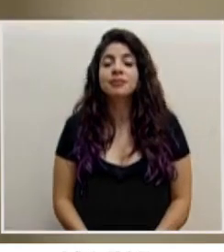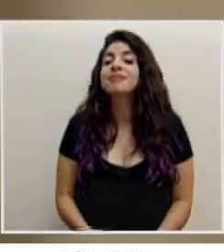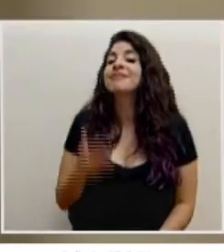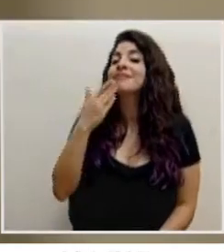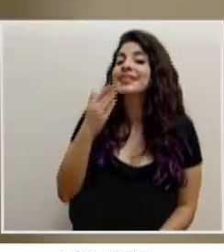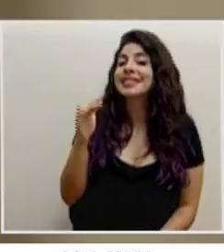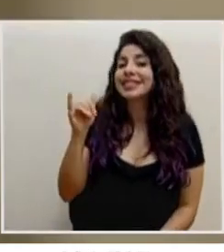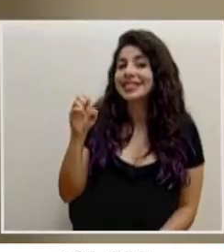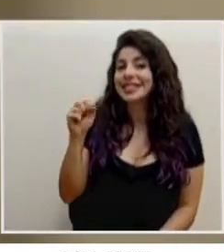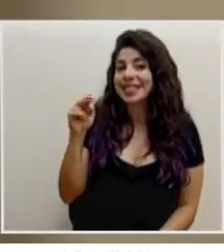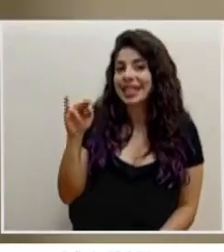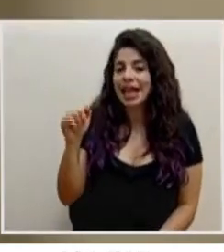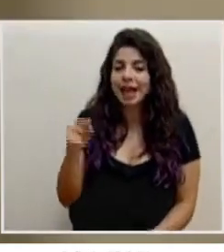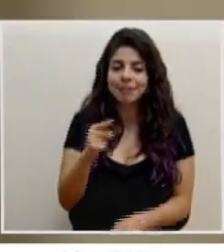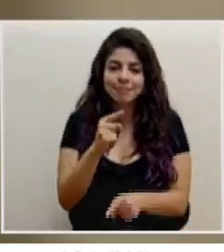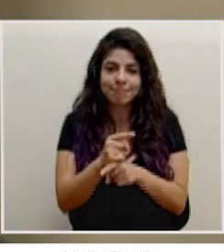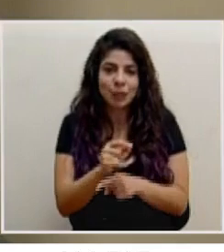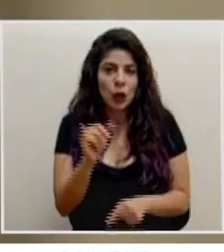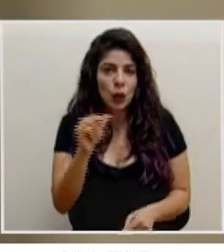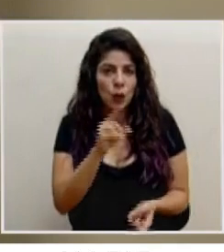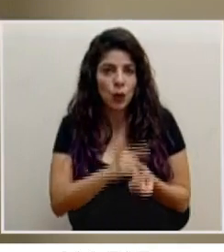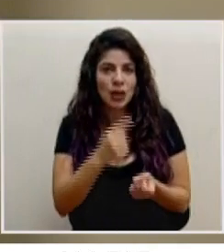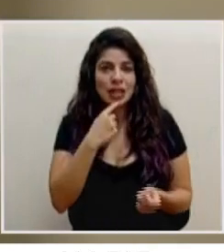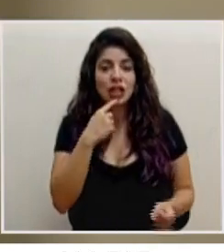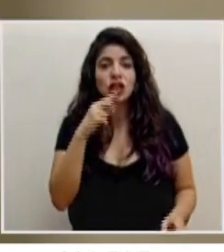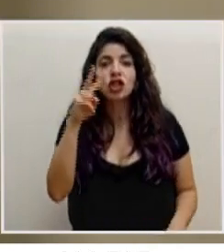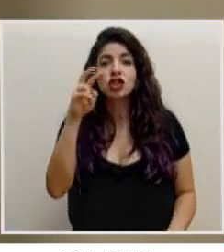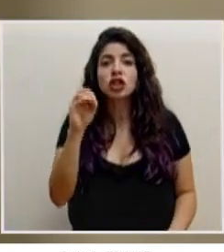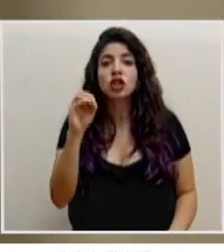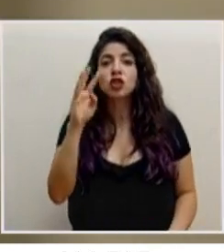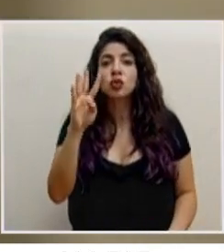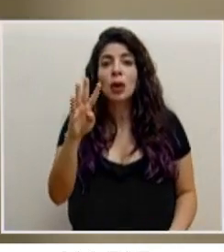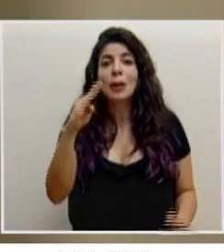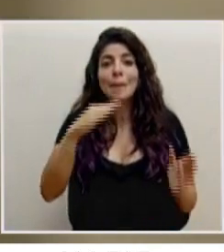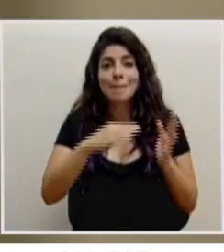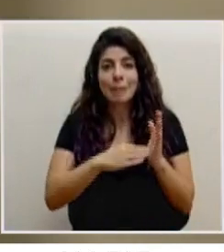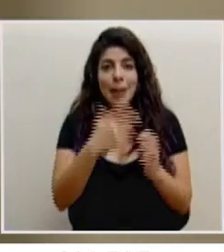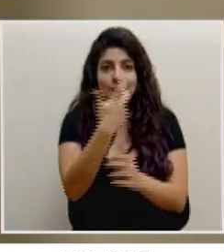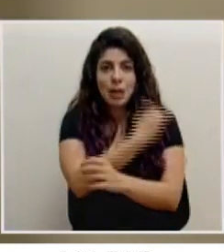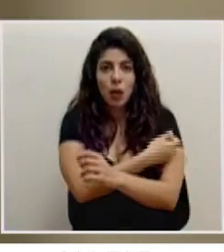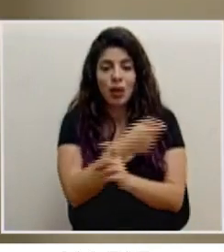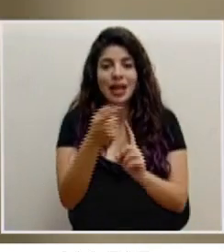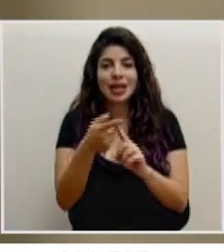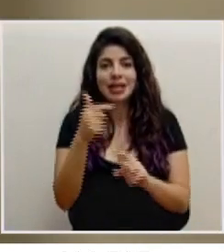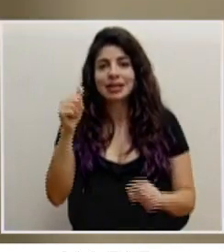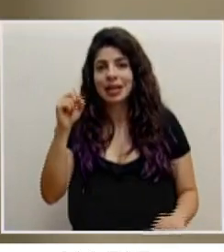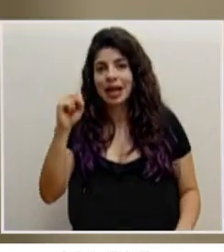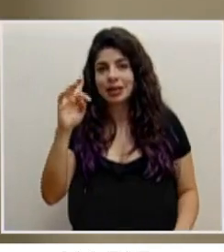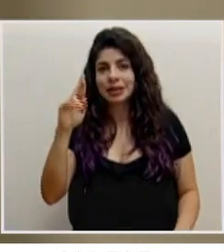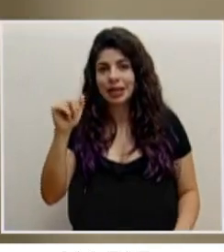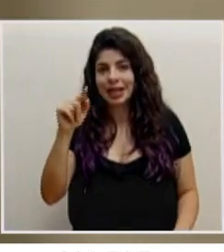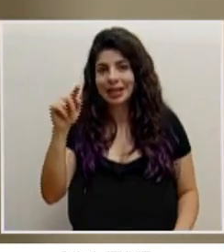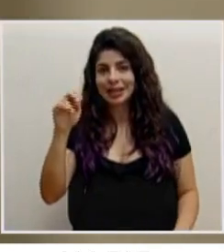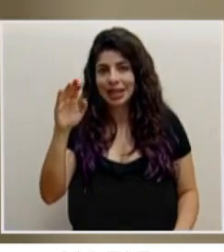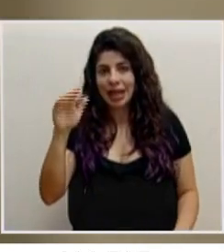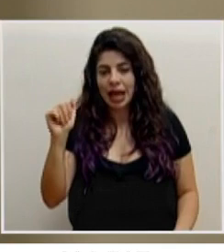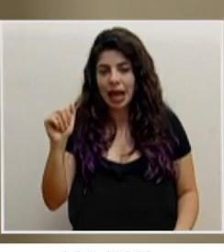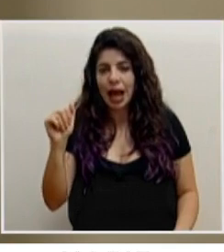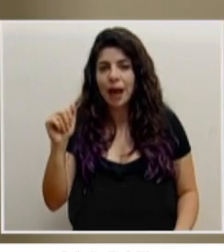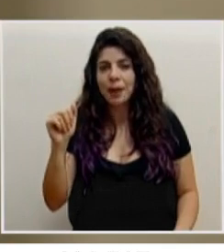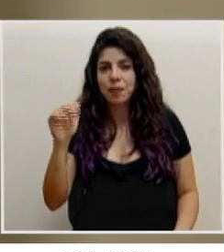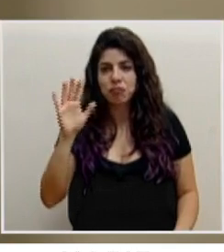Gracias, Yesenia. Efectivamente, como adelantó el doctor, son 204,000 dosis de AstraZeneca el